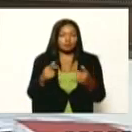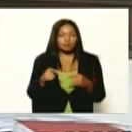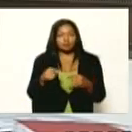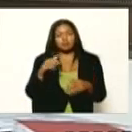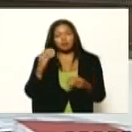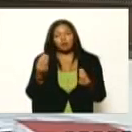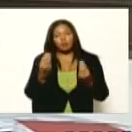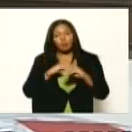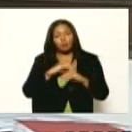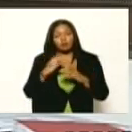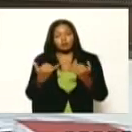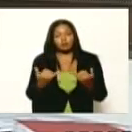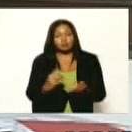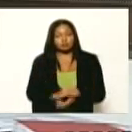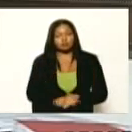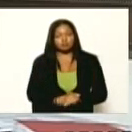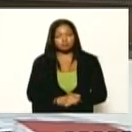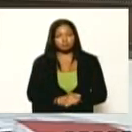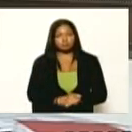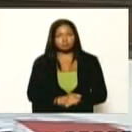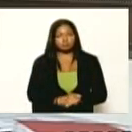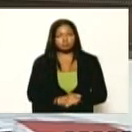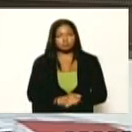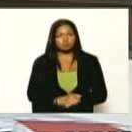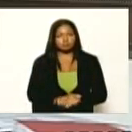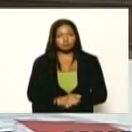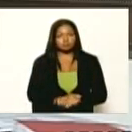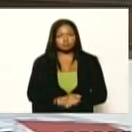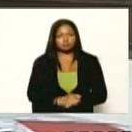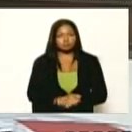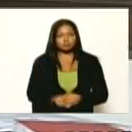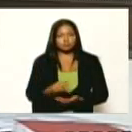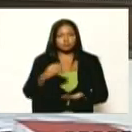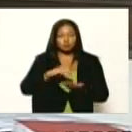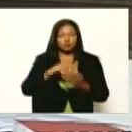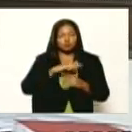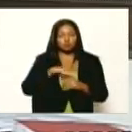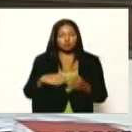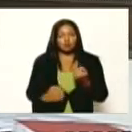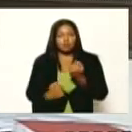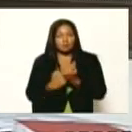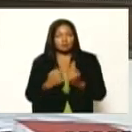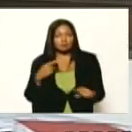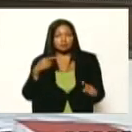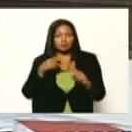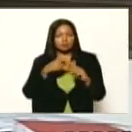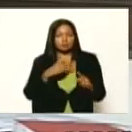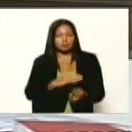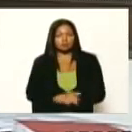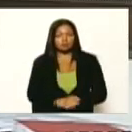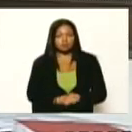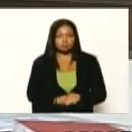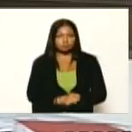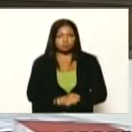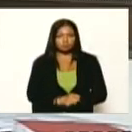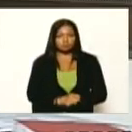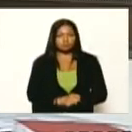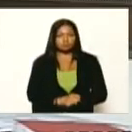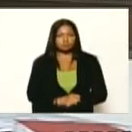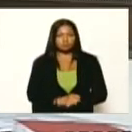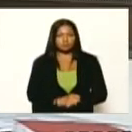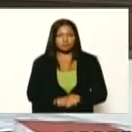consulta que hemos hecho de postulaciones por la base, directa, secreta,